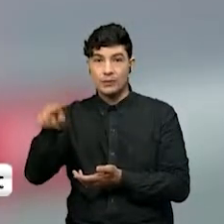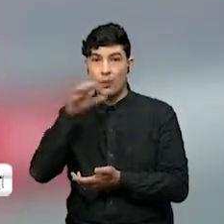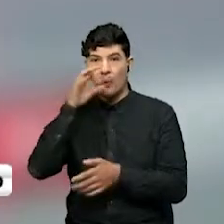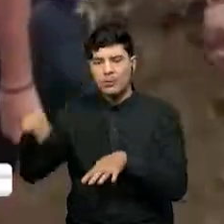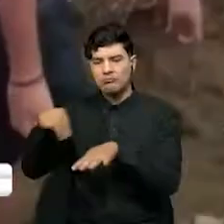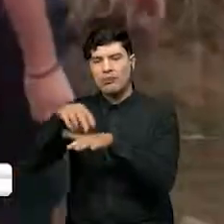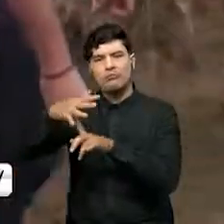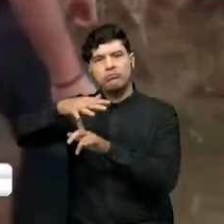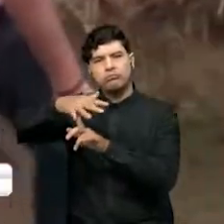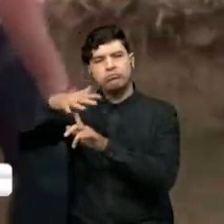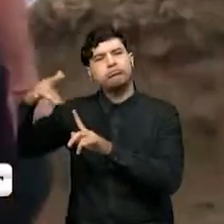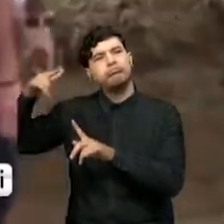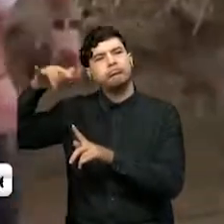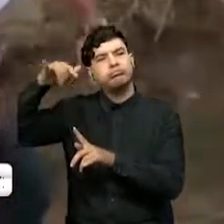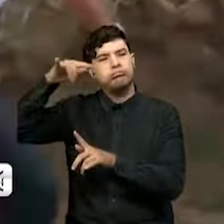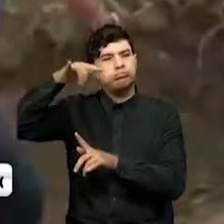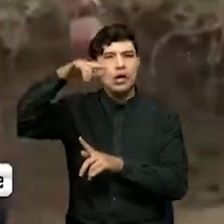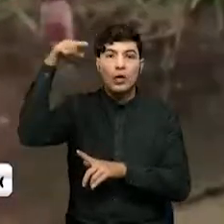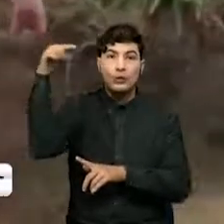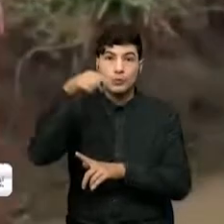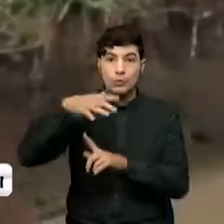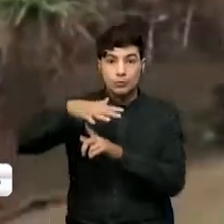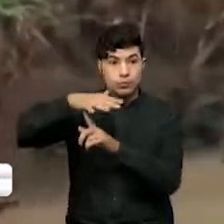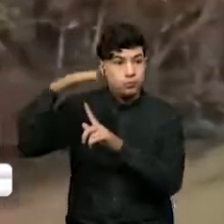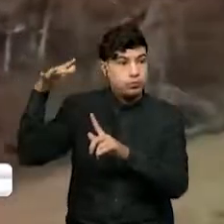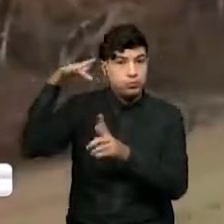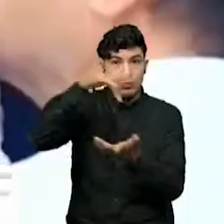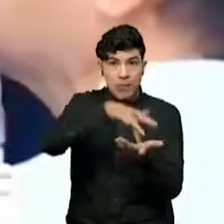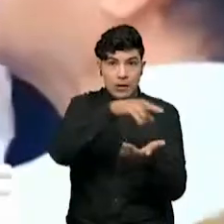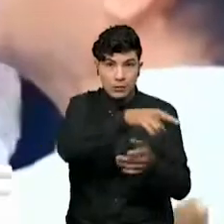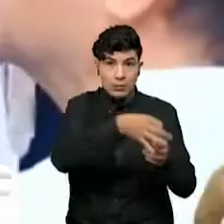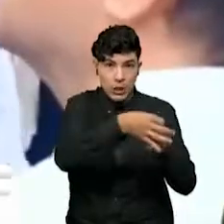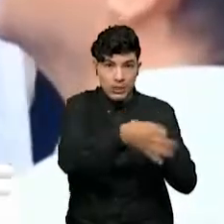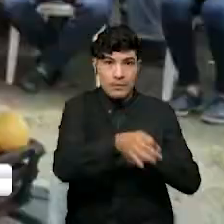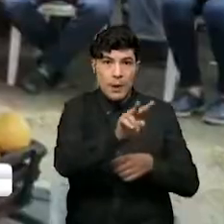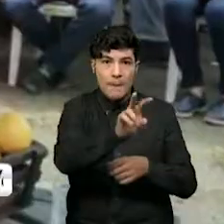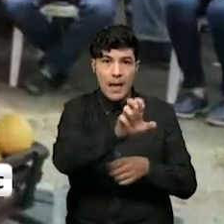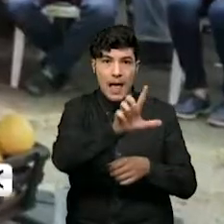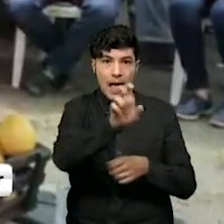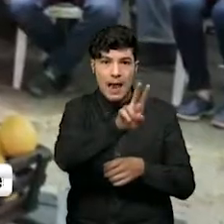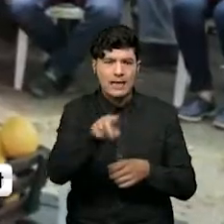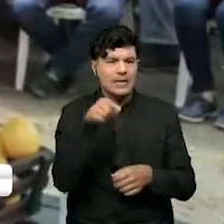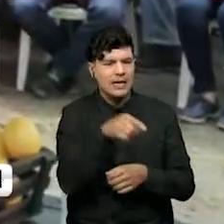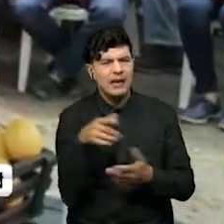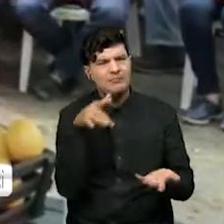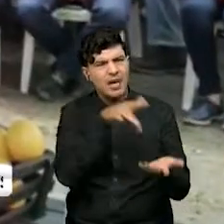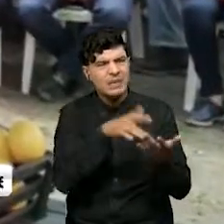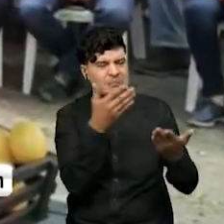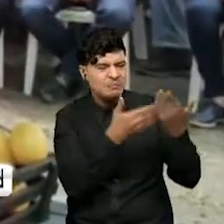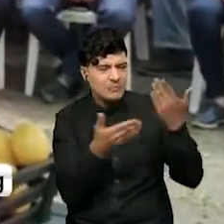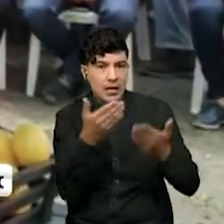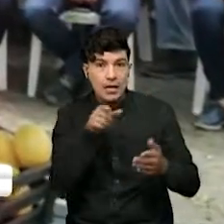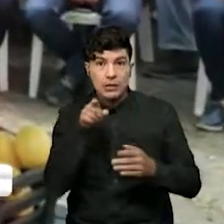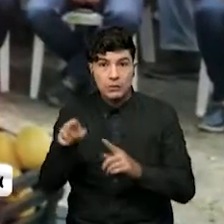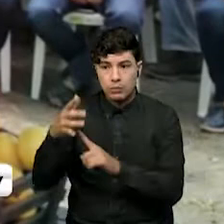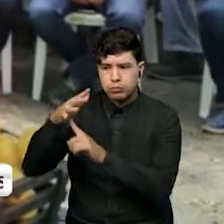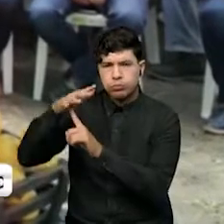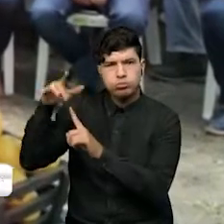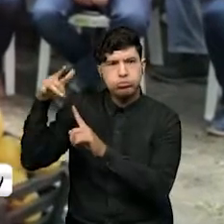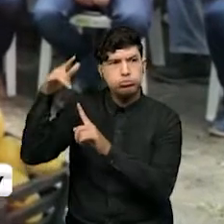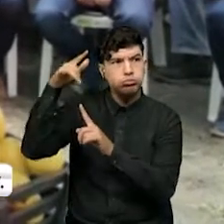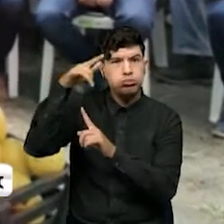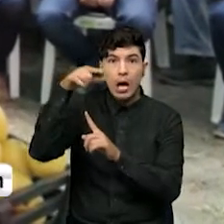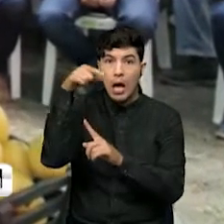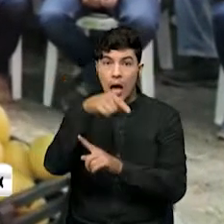de Vélez, donde adelanta su agenda de supervisión de los proyectos de Alianza Productiva. Al parecer, la aeronave presentó fallas